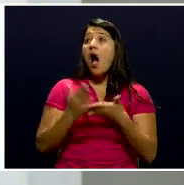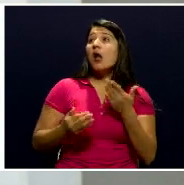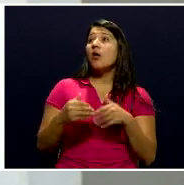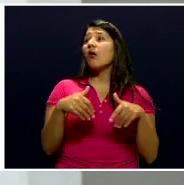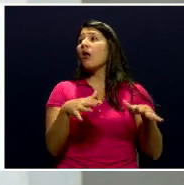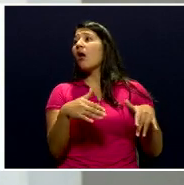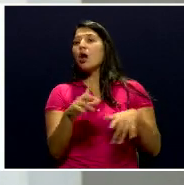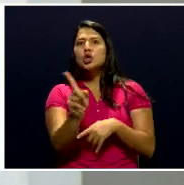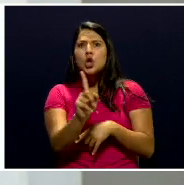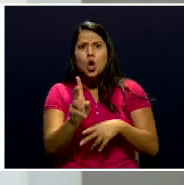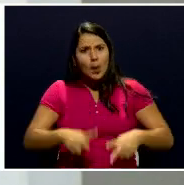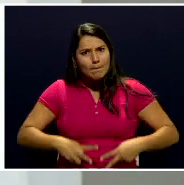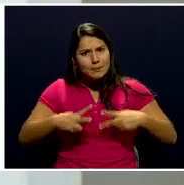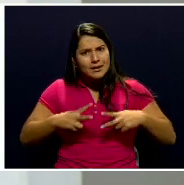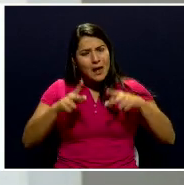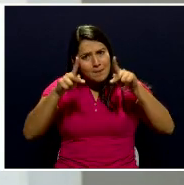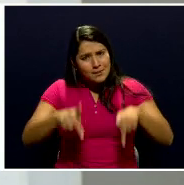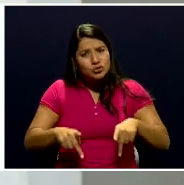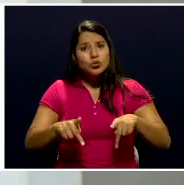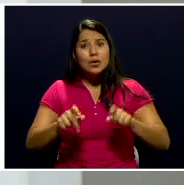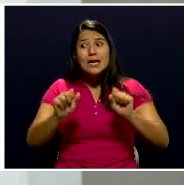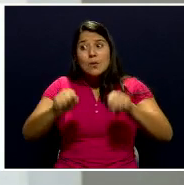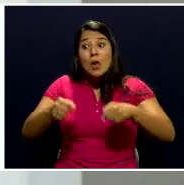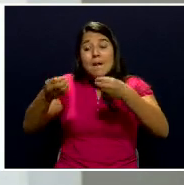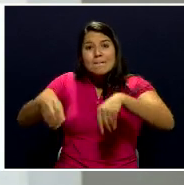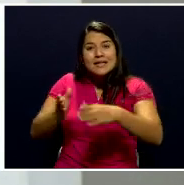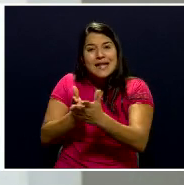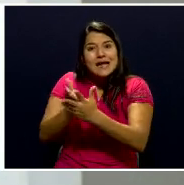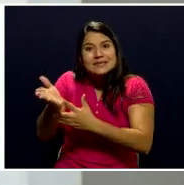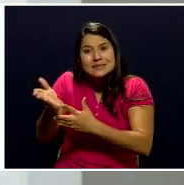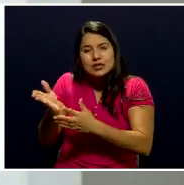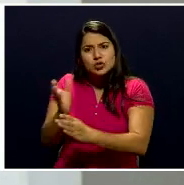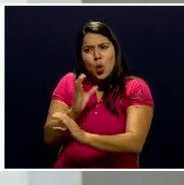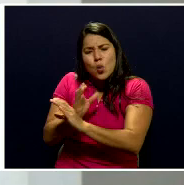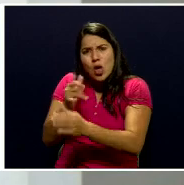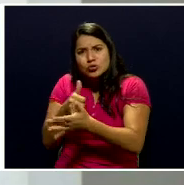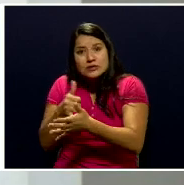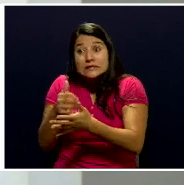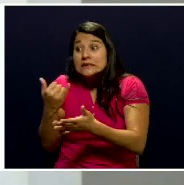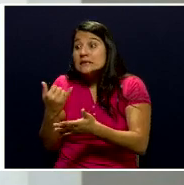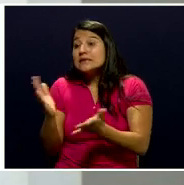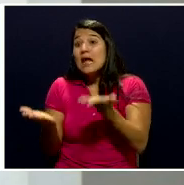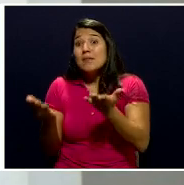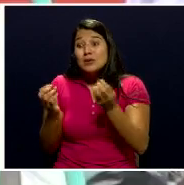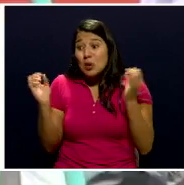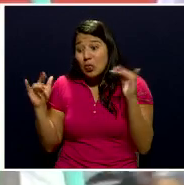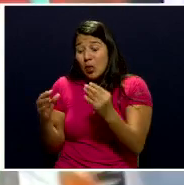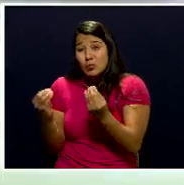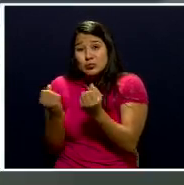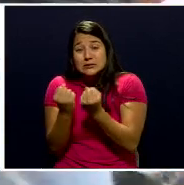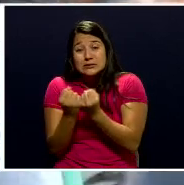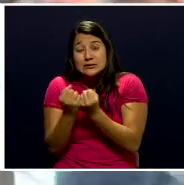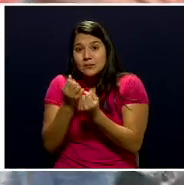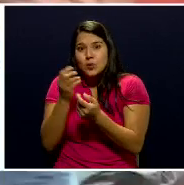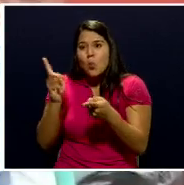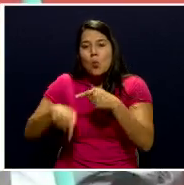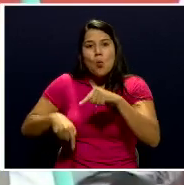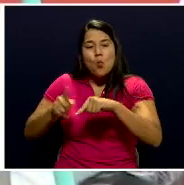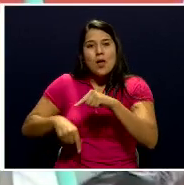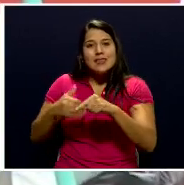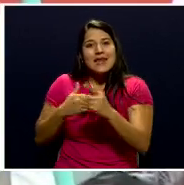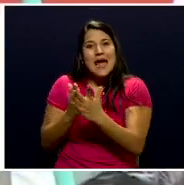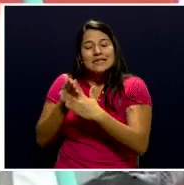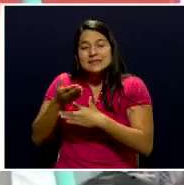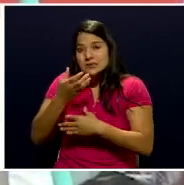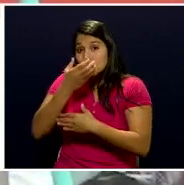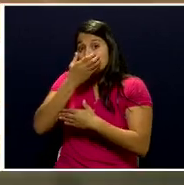son personas que pueden quedarse sin un acceso a una unidad de cuidados intensivos, sin un respirador si lo ocupan. El ministro de Salud asegura